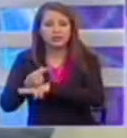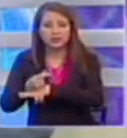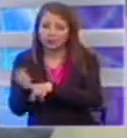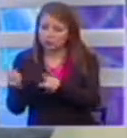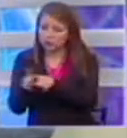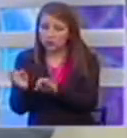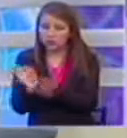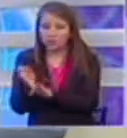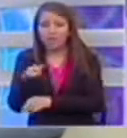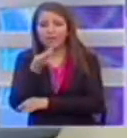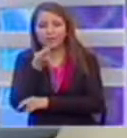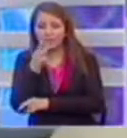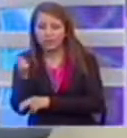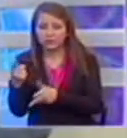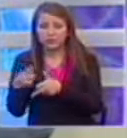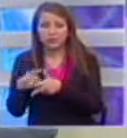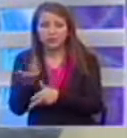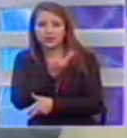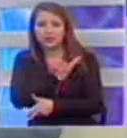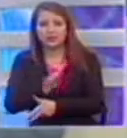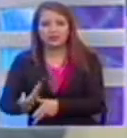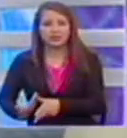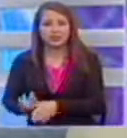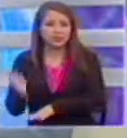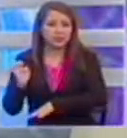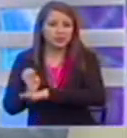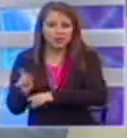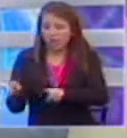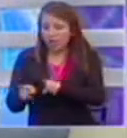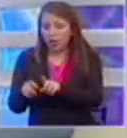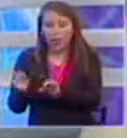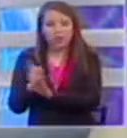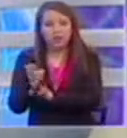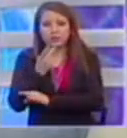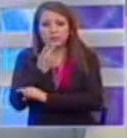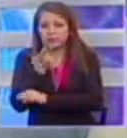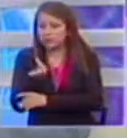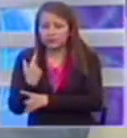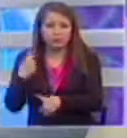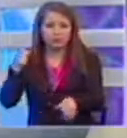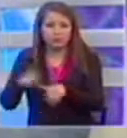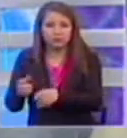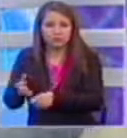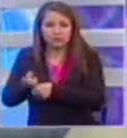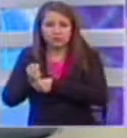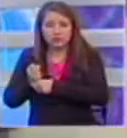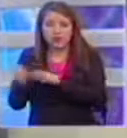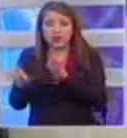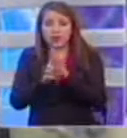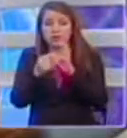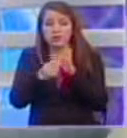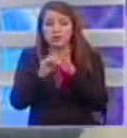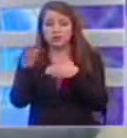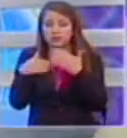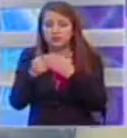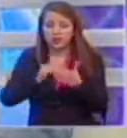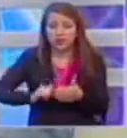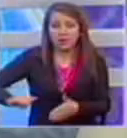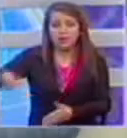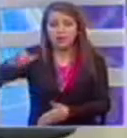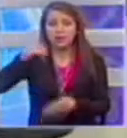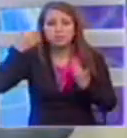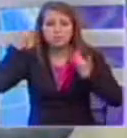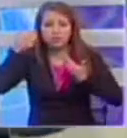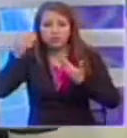son funcionarios públicos, el presidente de la República es un funcionario público que está sujeto a la norma que nos rige a todos los actores